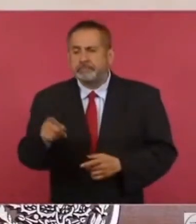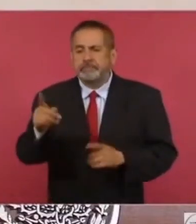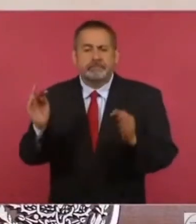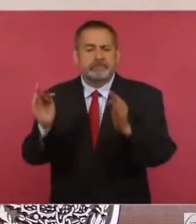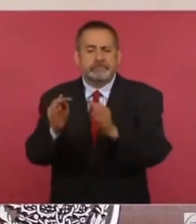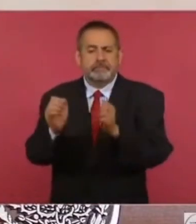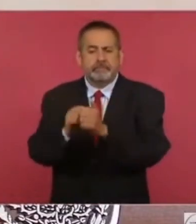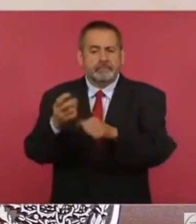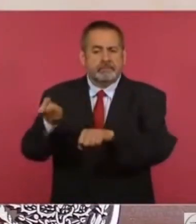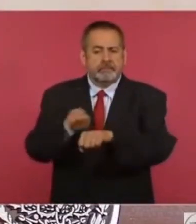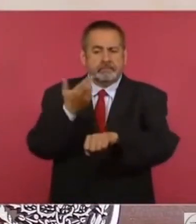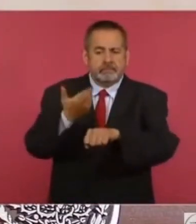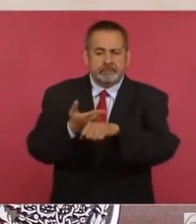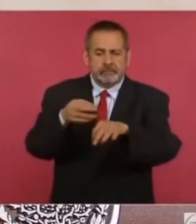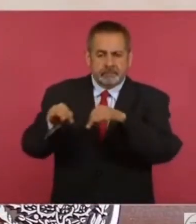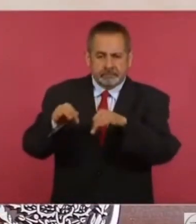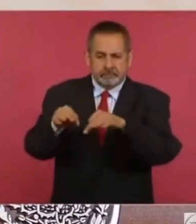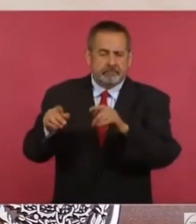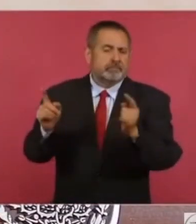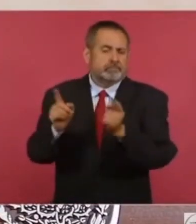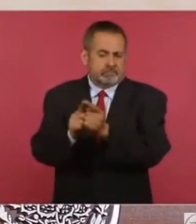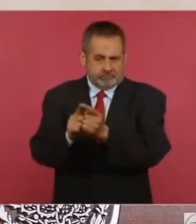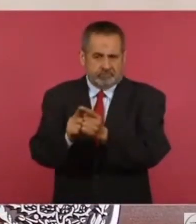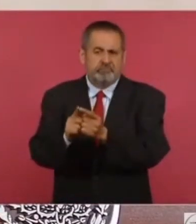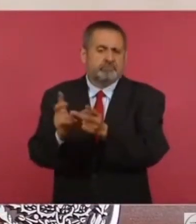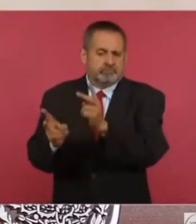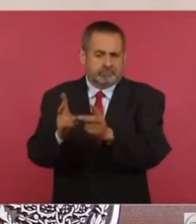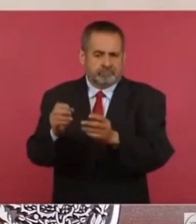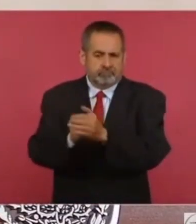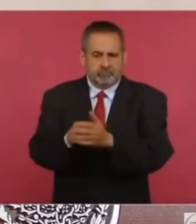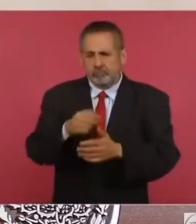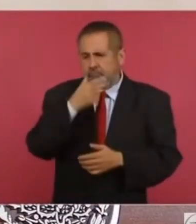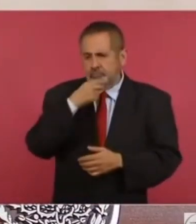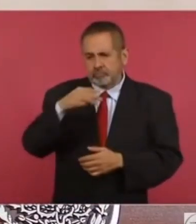vean al secretario del Trabajo, a Marat,